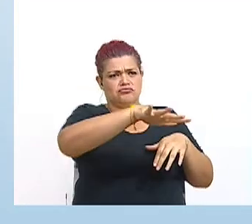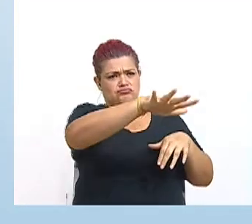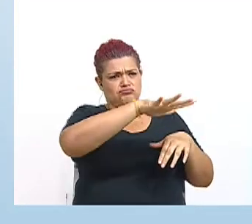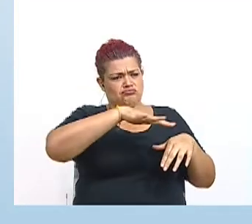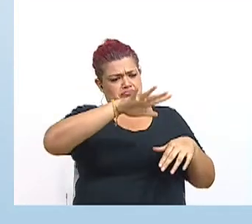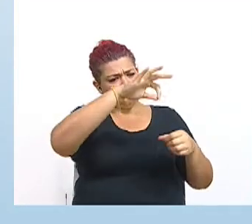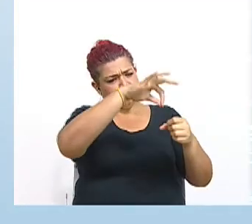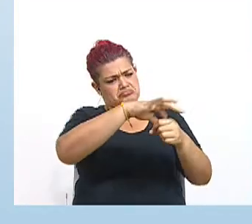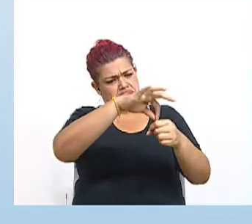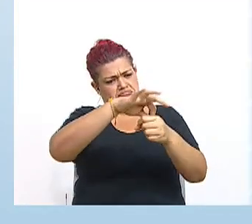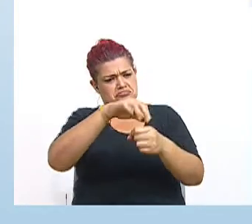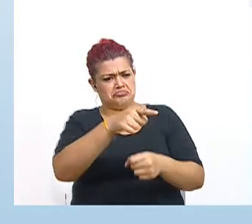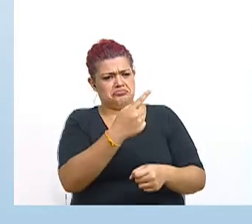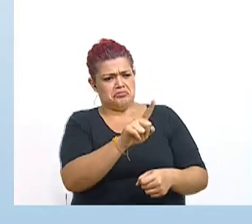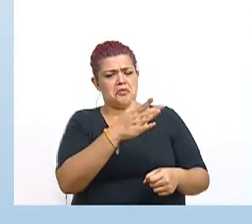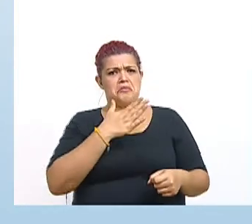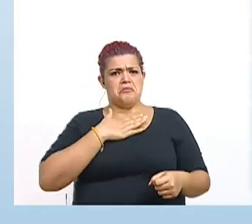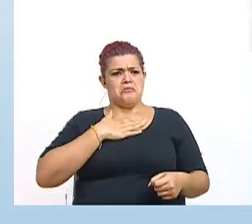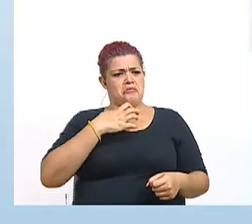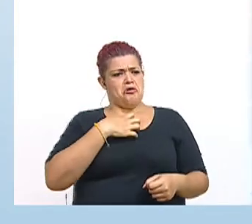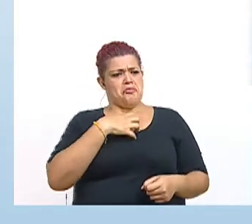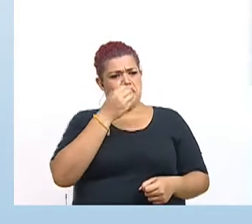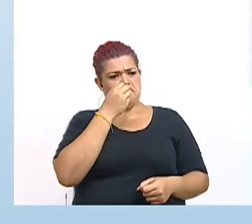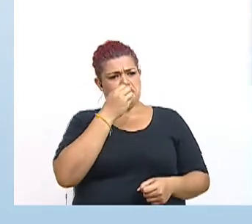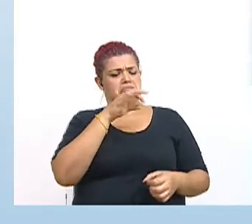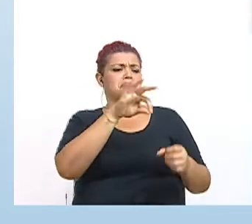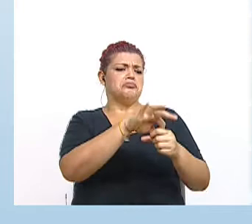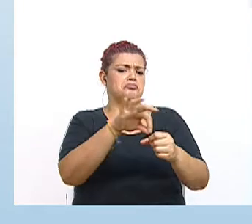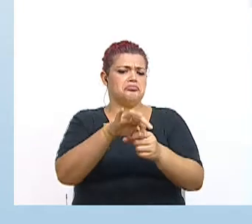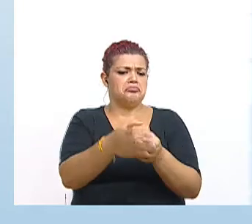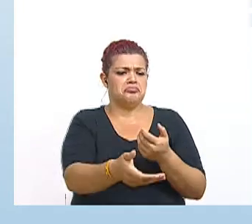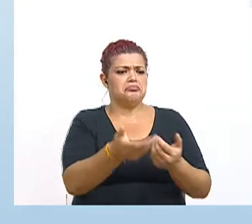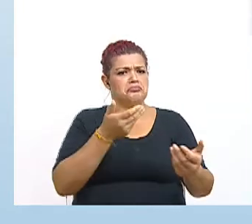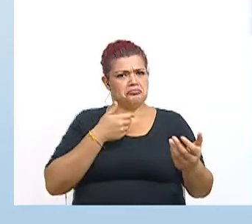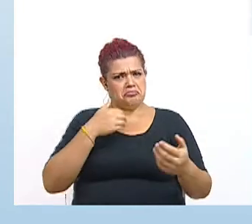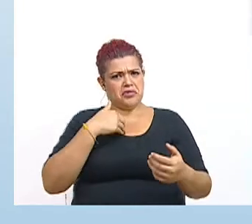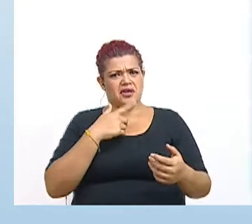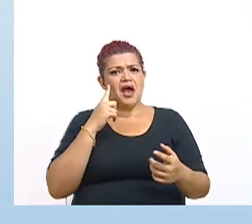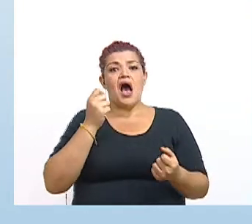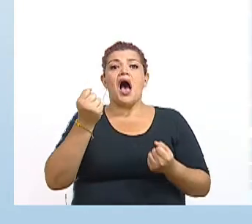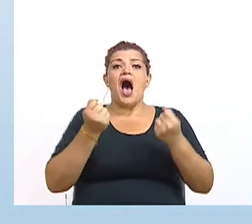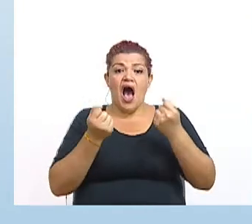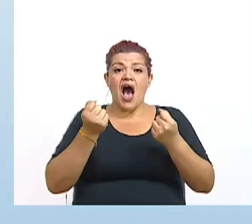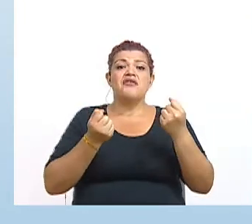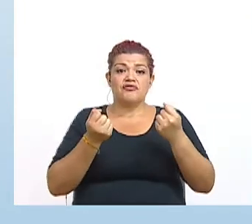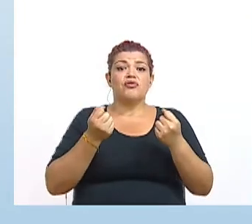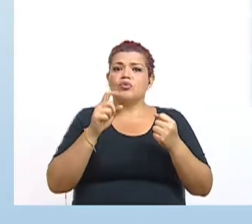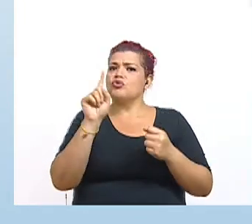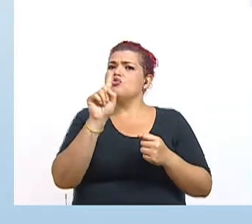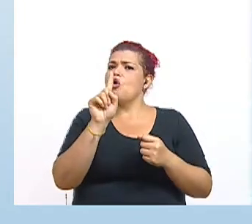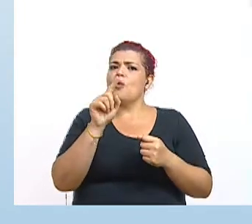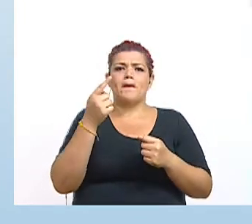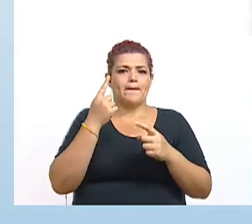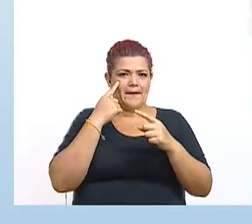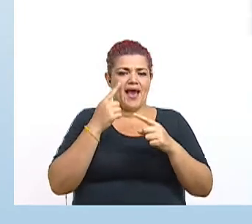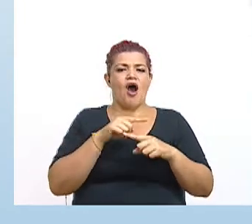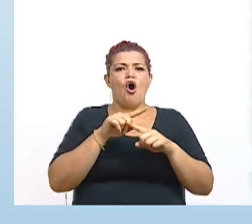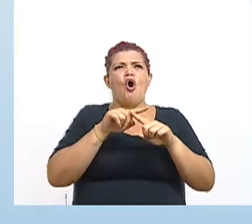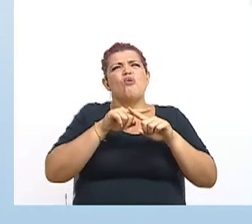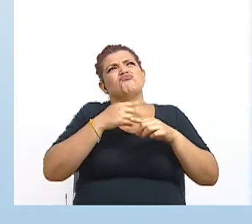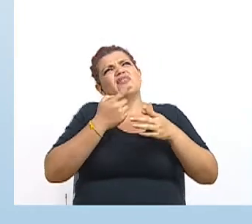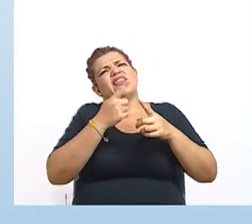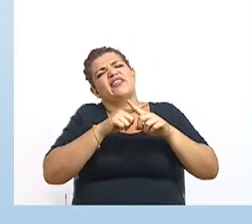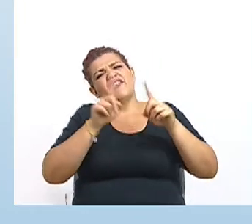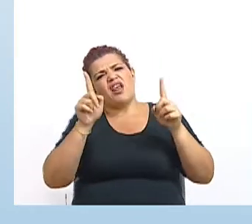mecanismo de autoabastecimiento o subsistencia. Los medios de transporte existen, pero se pueden utilizar otros menos